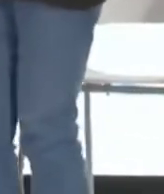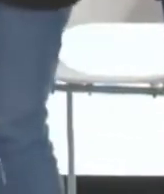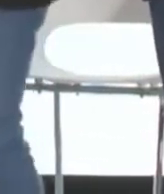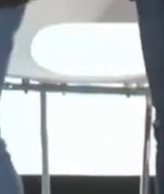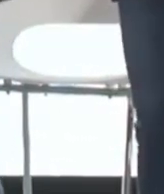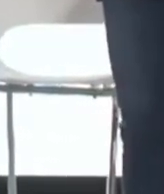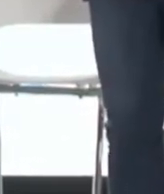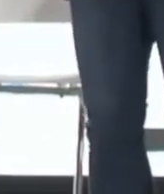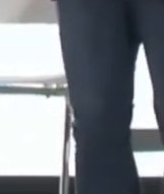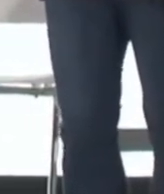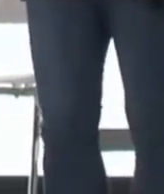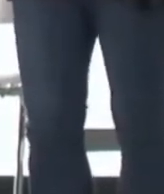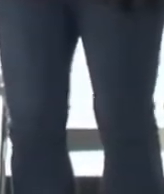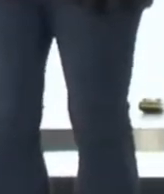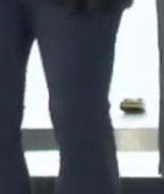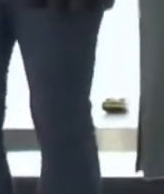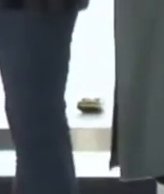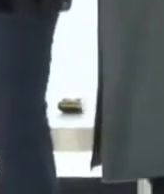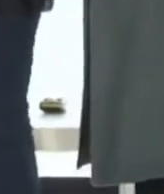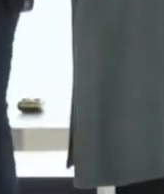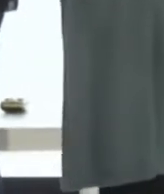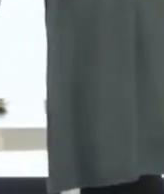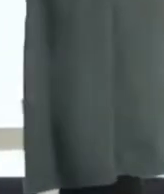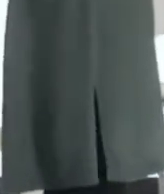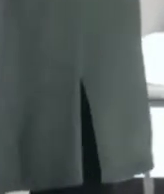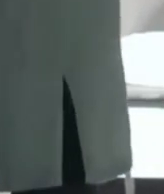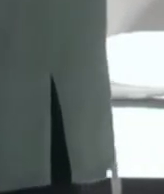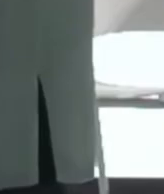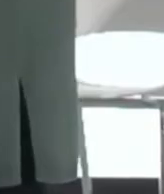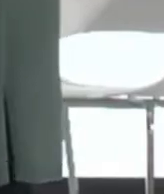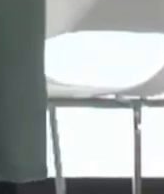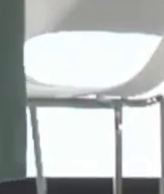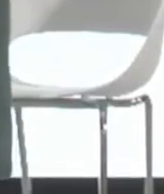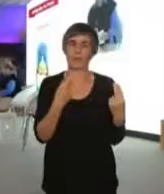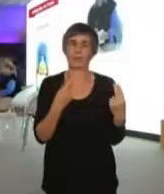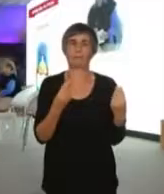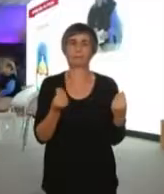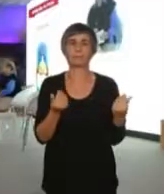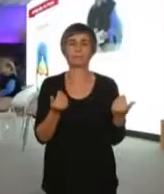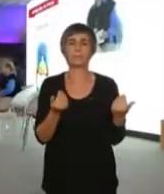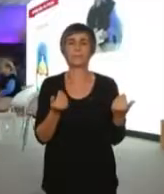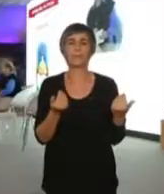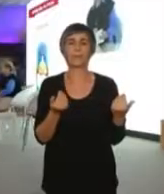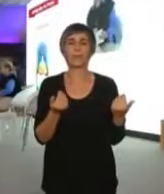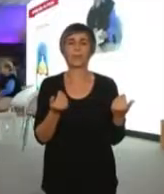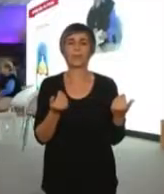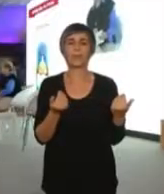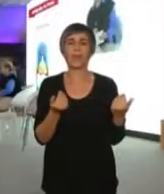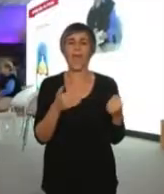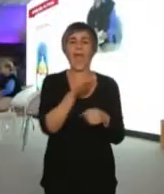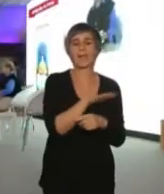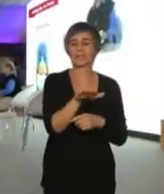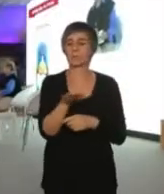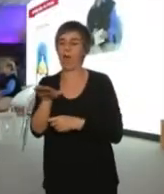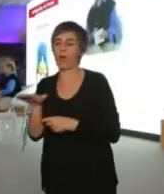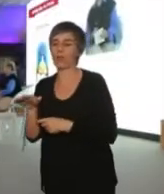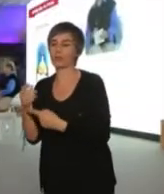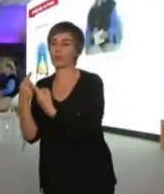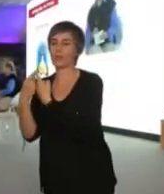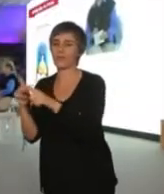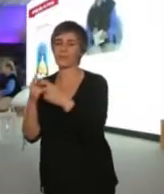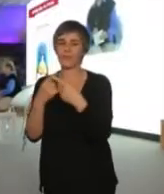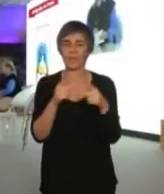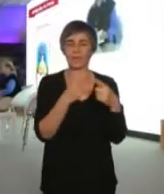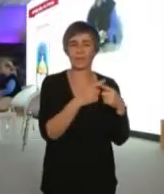del feminismo, que es la de la acción política institucional. Desde los diferentes espacios se han